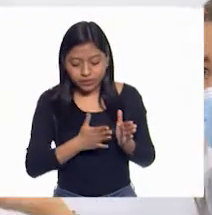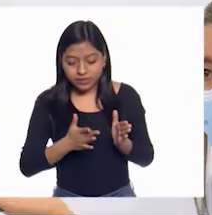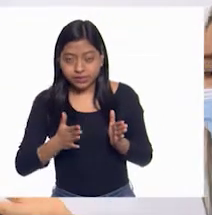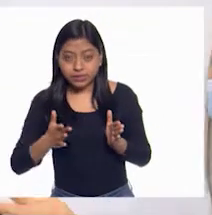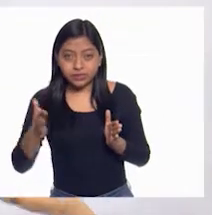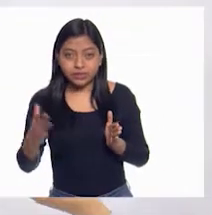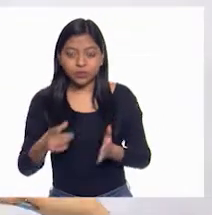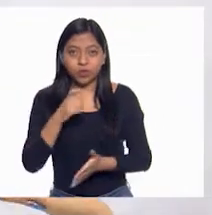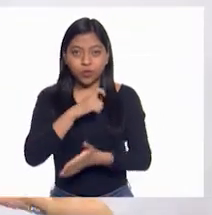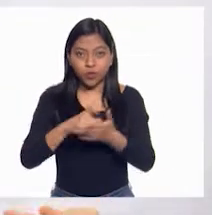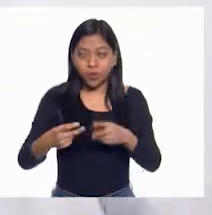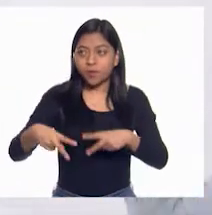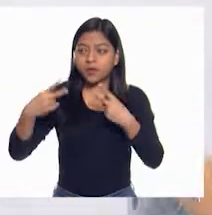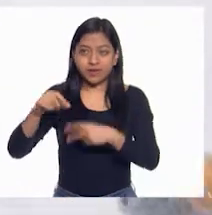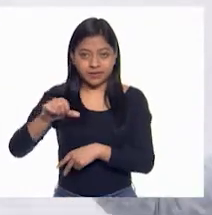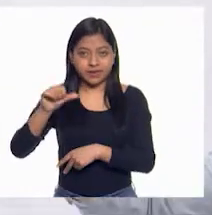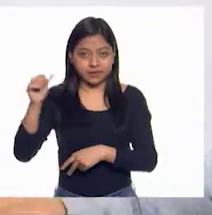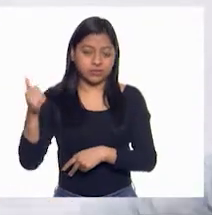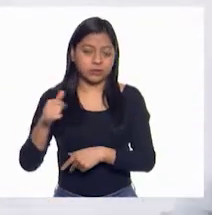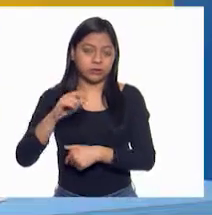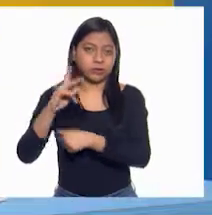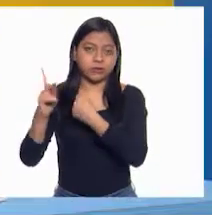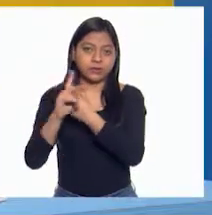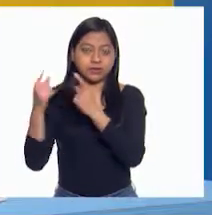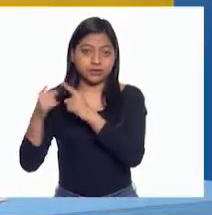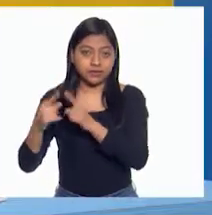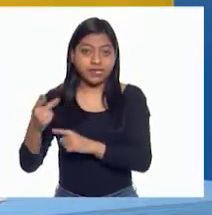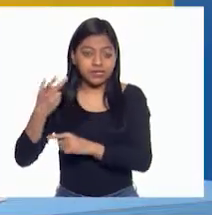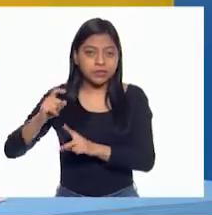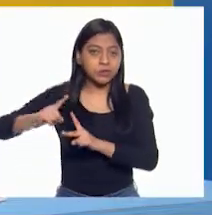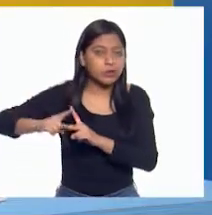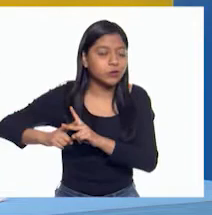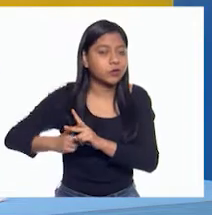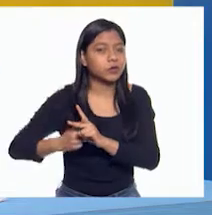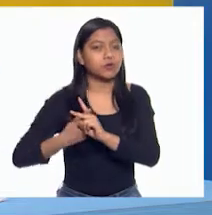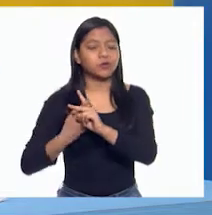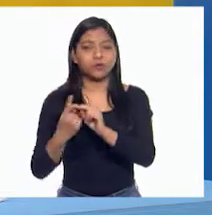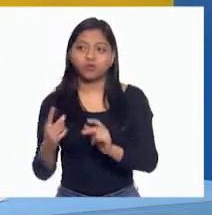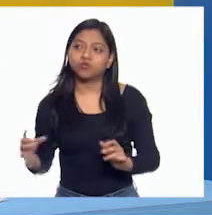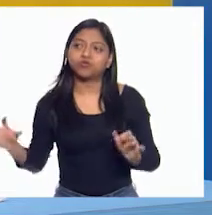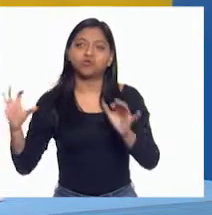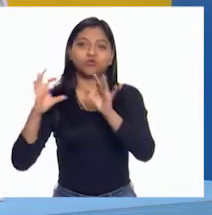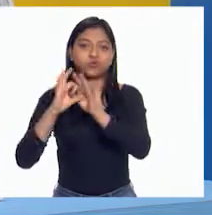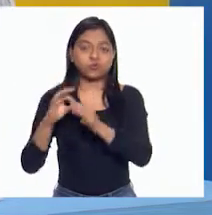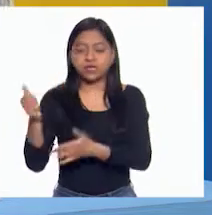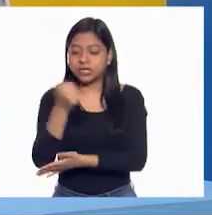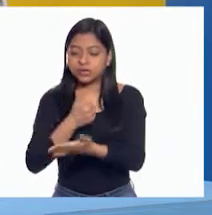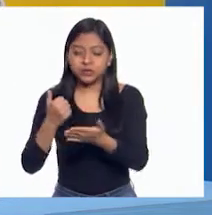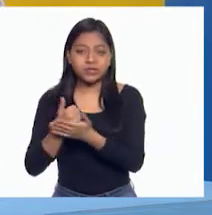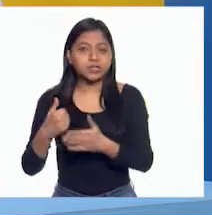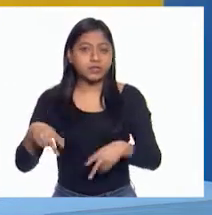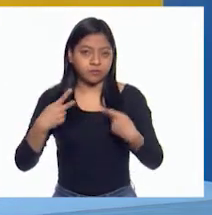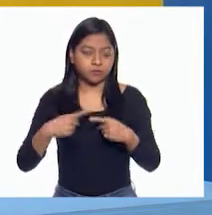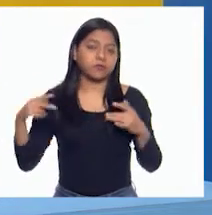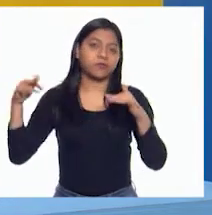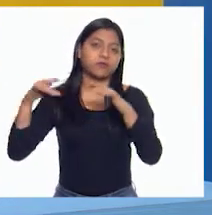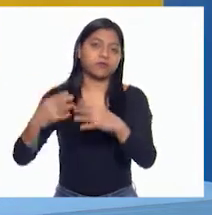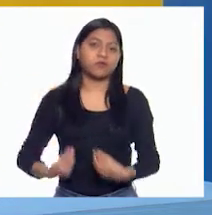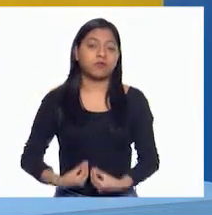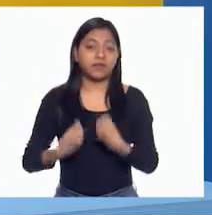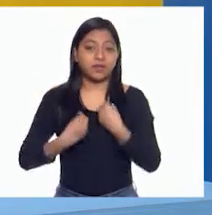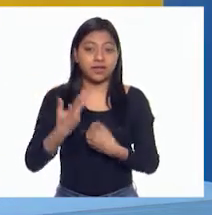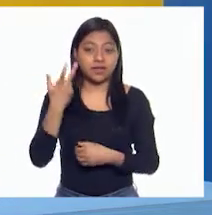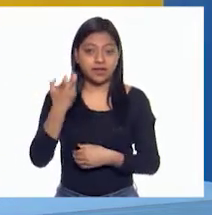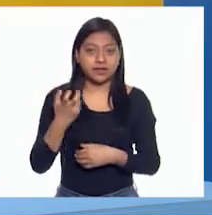actividad comercial con Oriente, que lo precedió, comenzó a afianzarse la vida en las ciudades, las cuales son